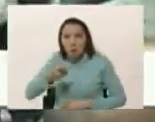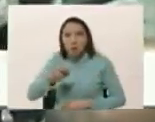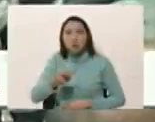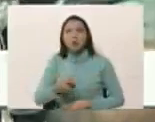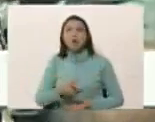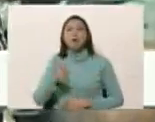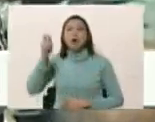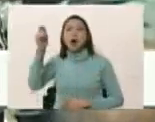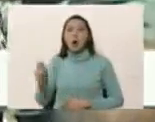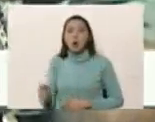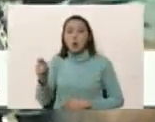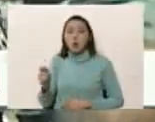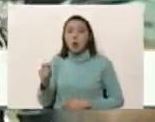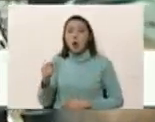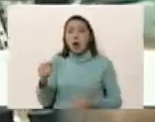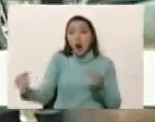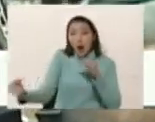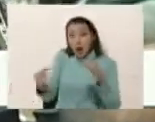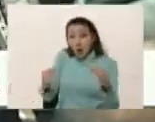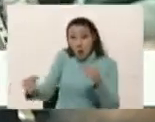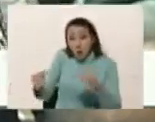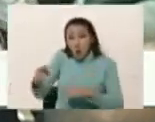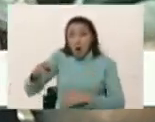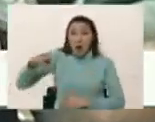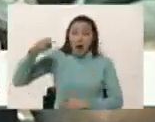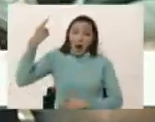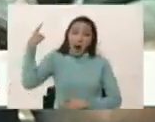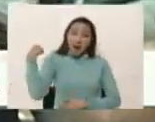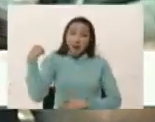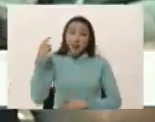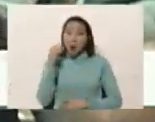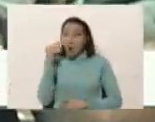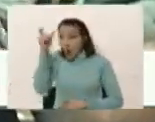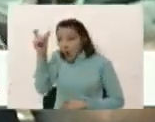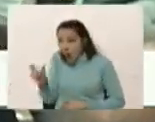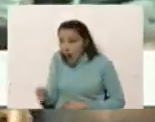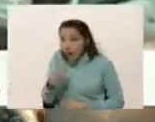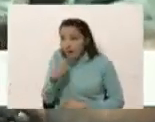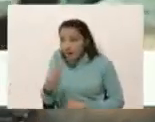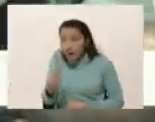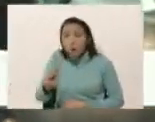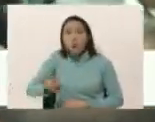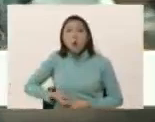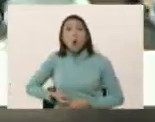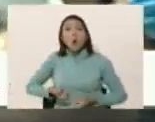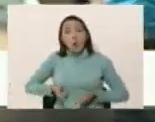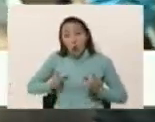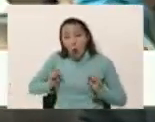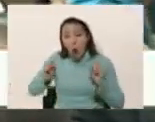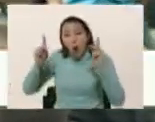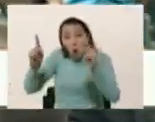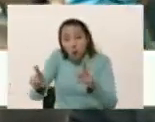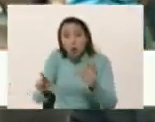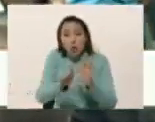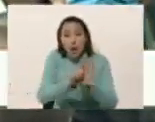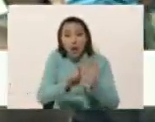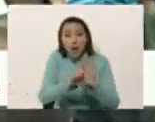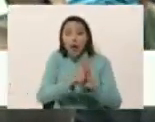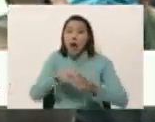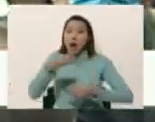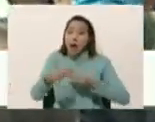con quien ayer conversamos cordialmente y le dijimos que era una oportunidad esta ley para hacer